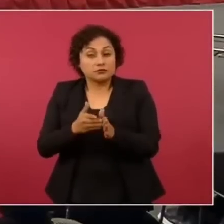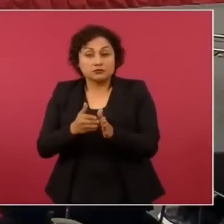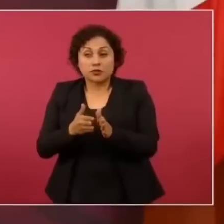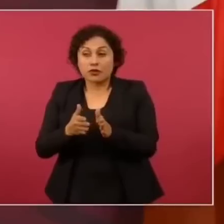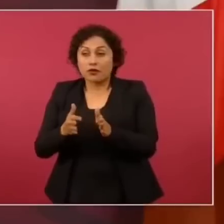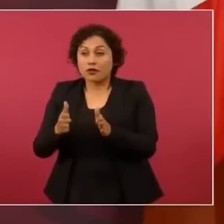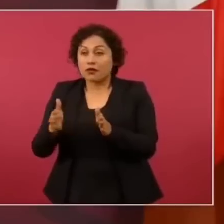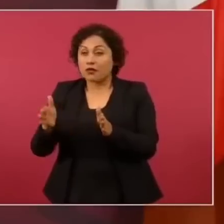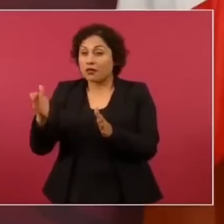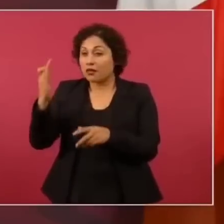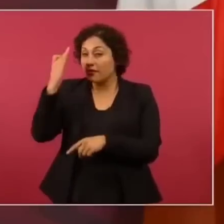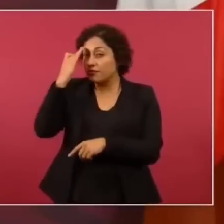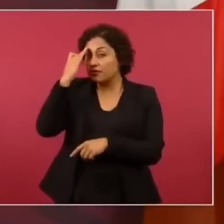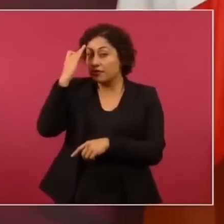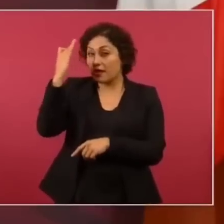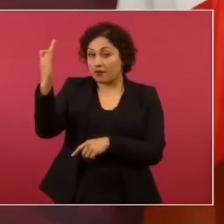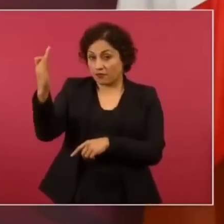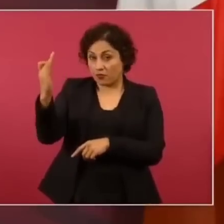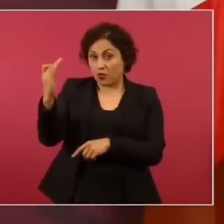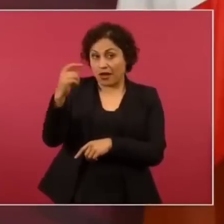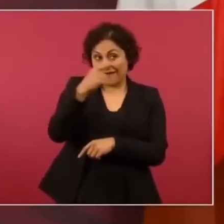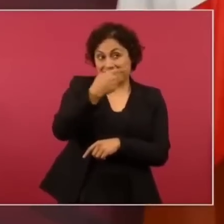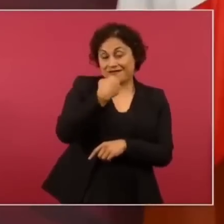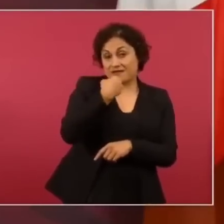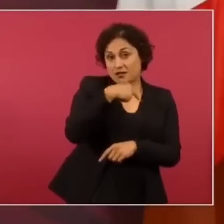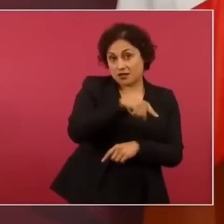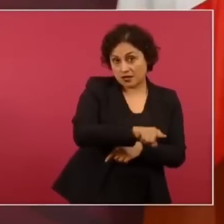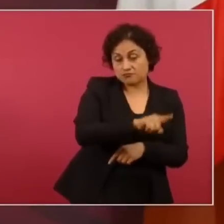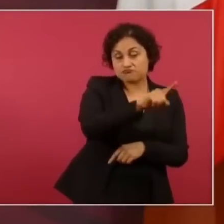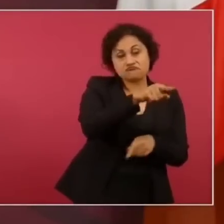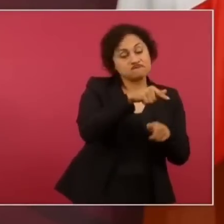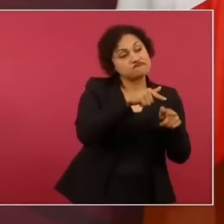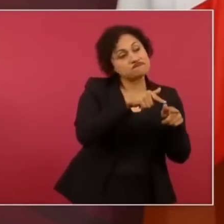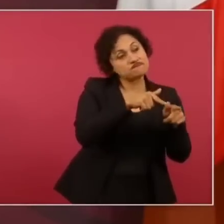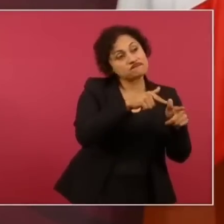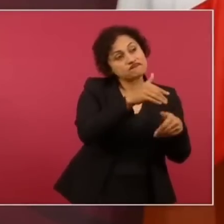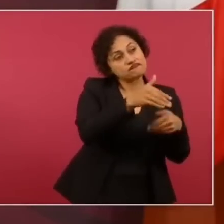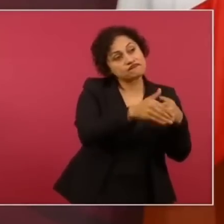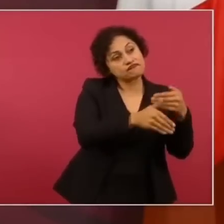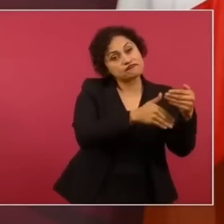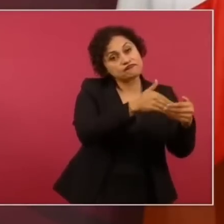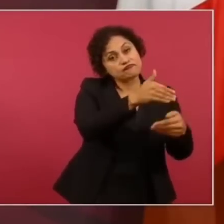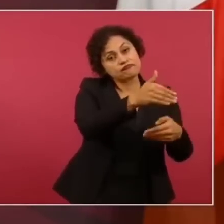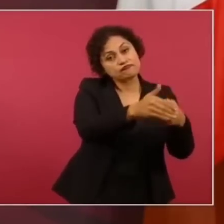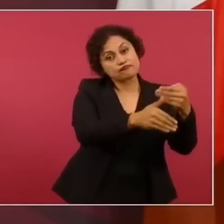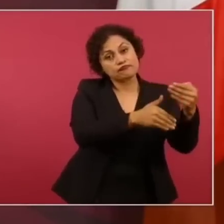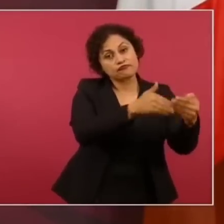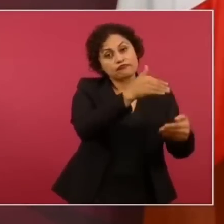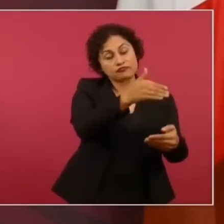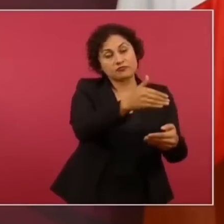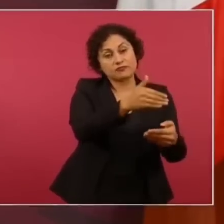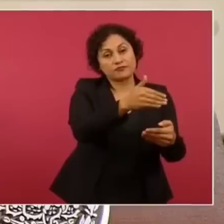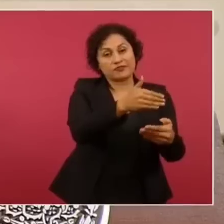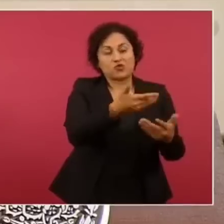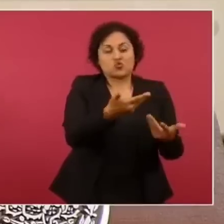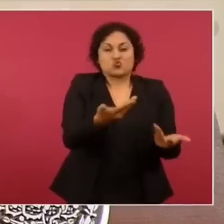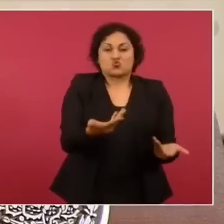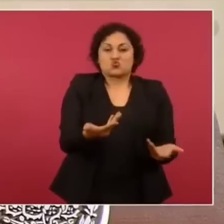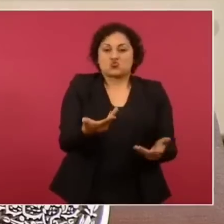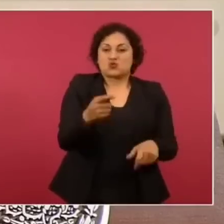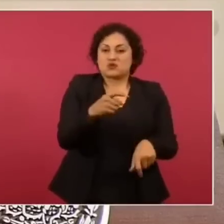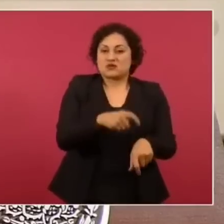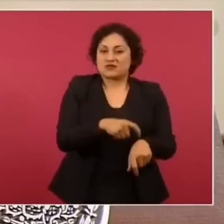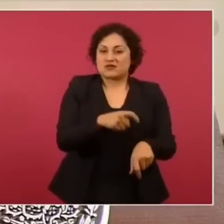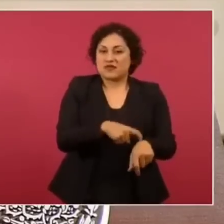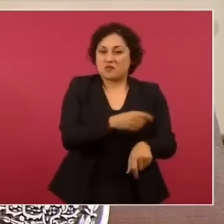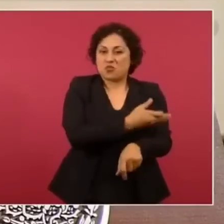tiempo en la Corte. Llega un momento en que ya nada de eso funciona. ¿Por qué? Porque el